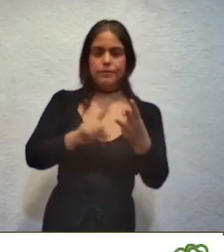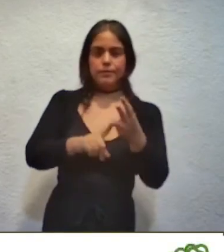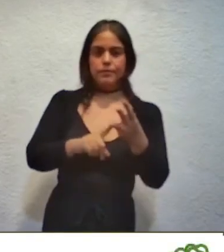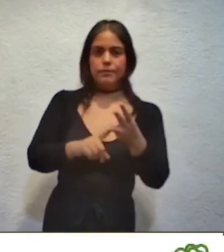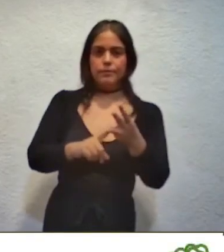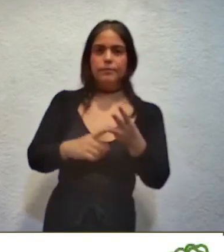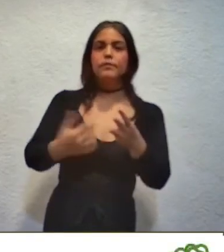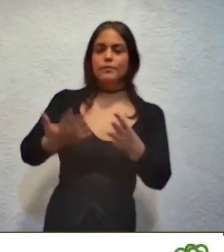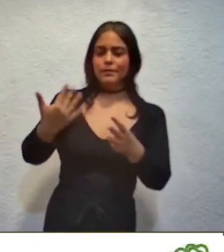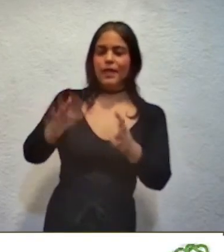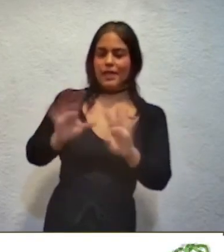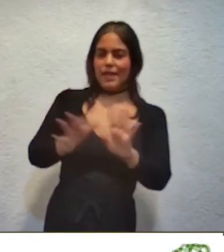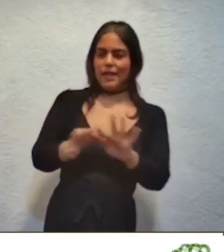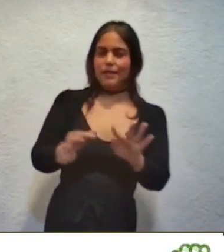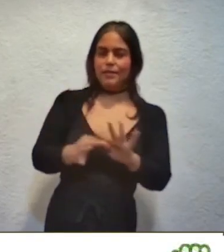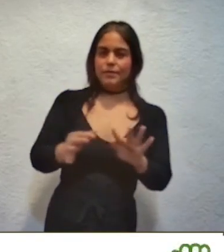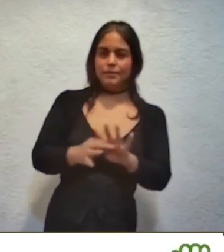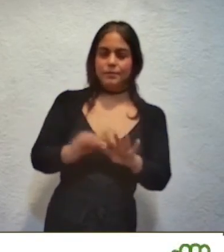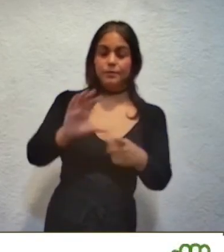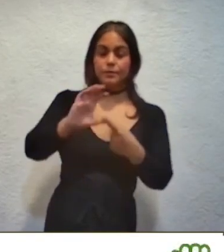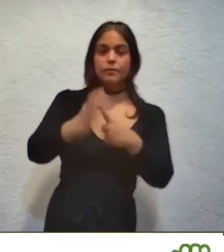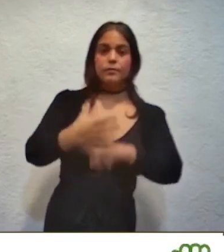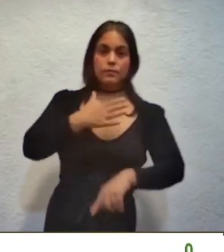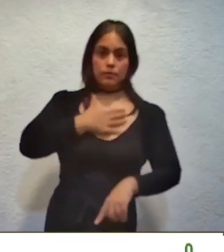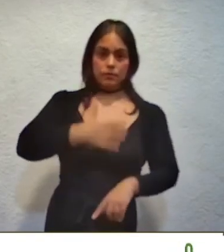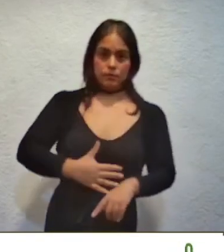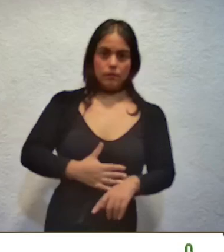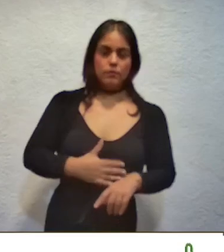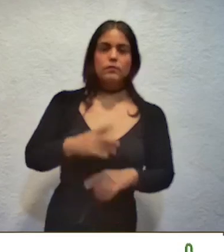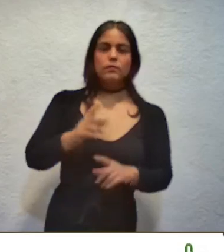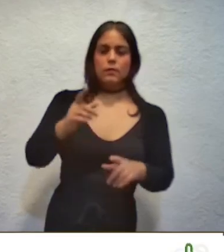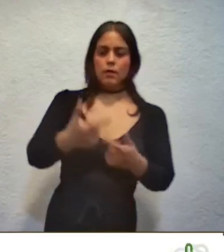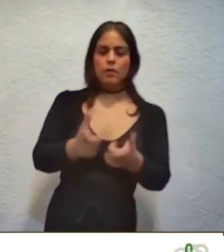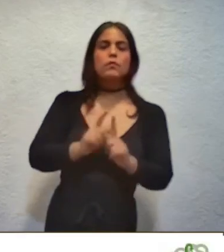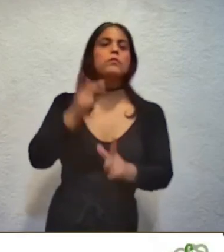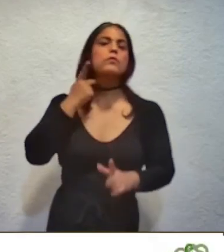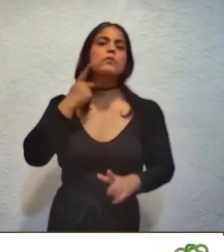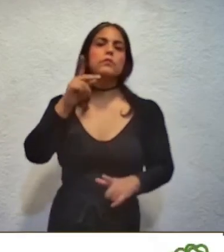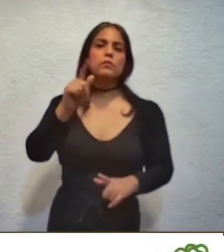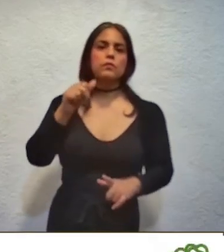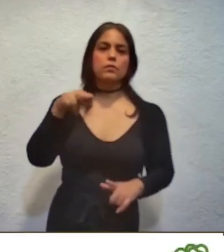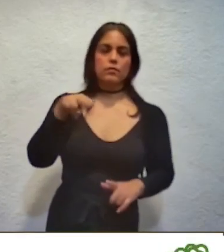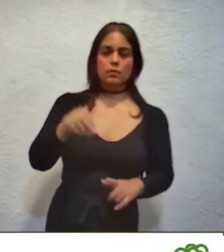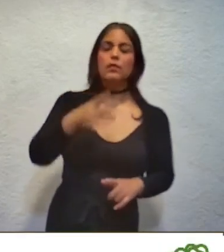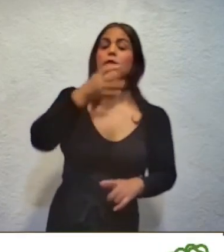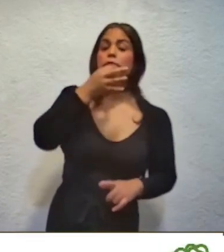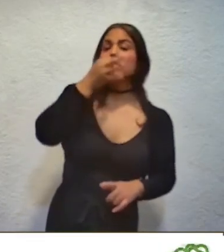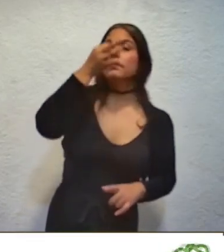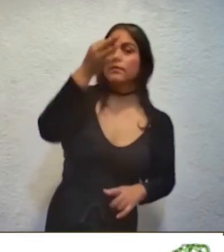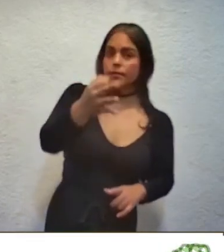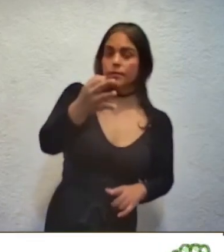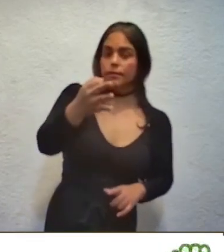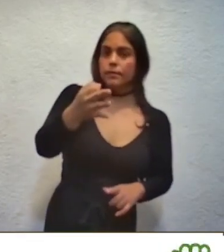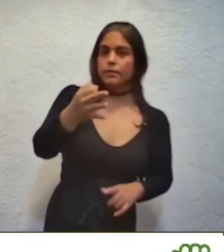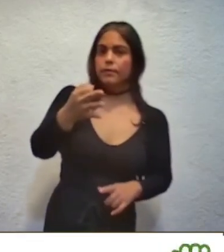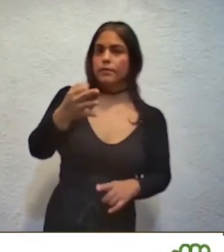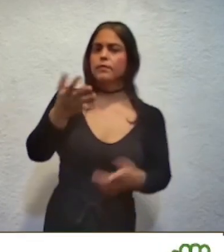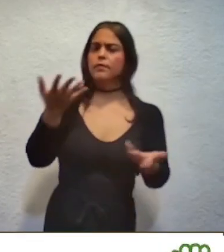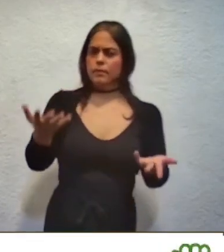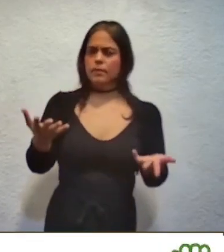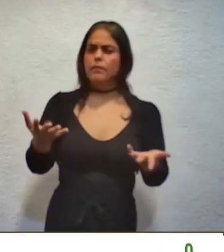anterior, la Comisión de Justicia del Consejo Nacional del PAN asumió el conocimiento del asunto intrapartidario, regularizó